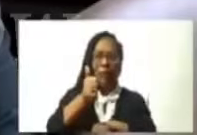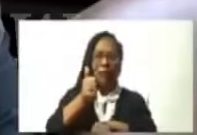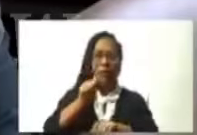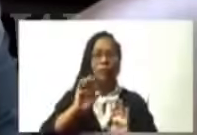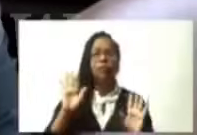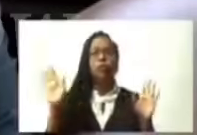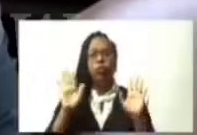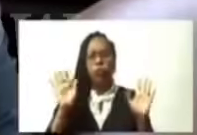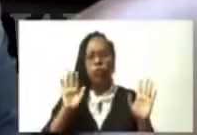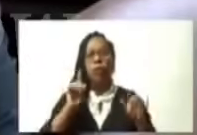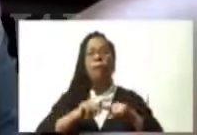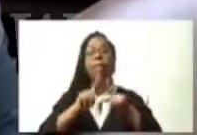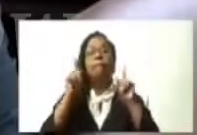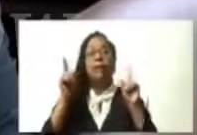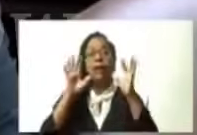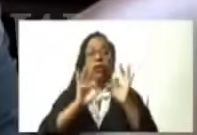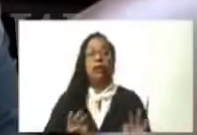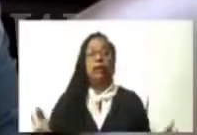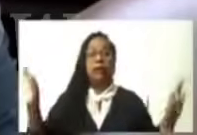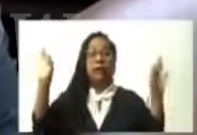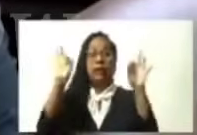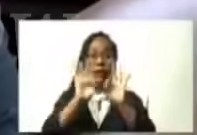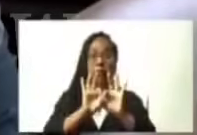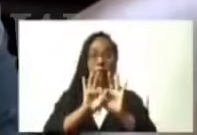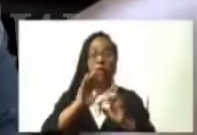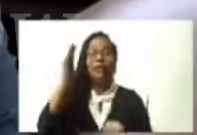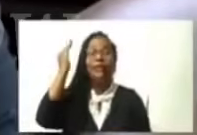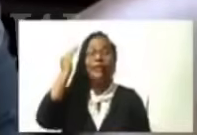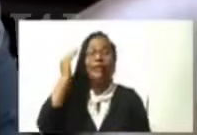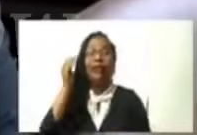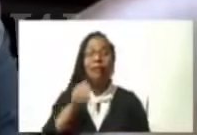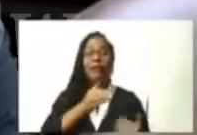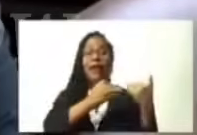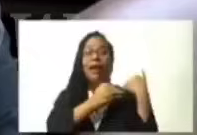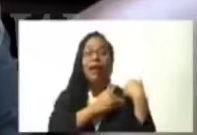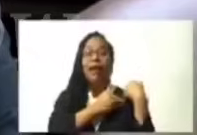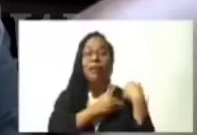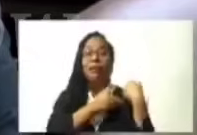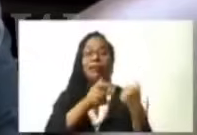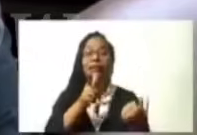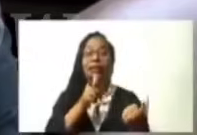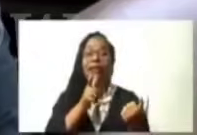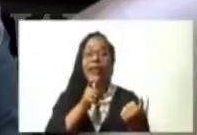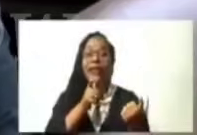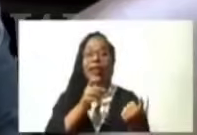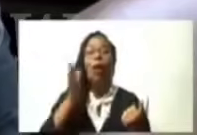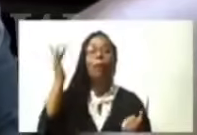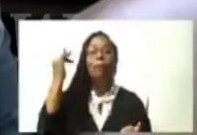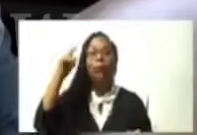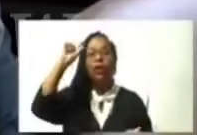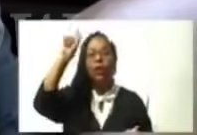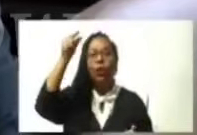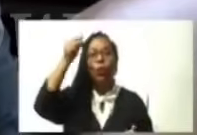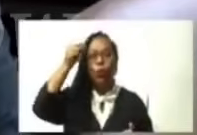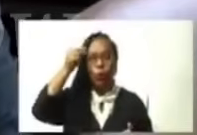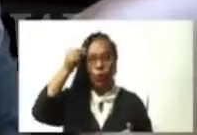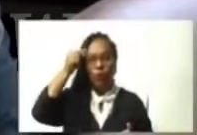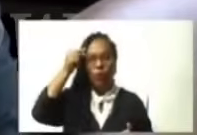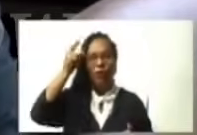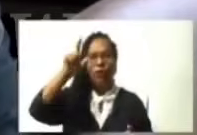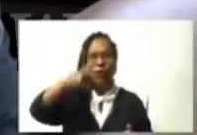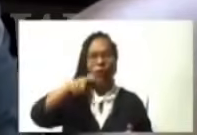Estado, en cualquiera de los tiempos, proveer a sus ciudadanos viviendas dignas,